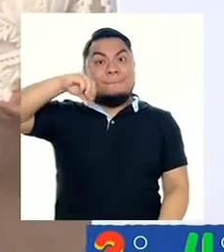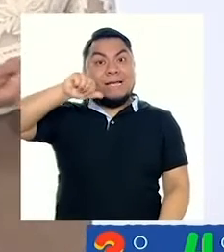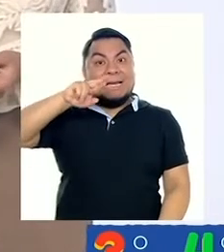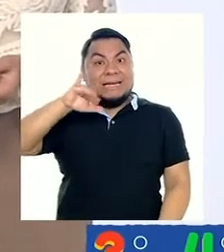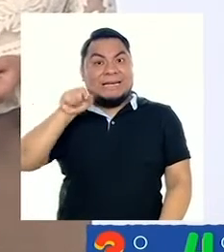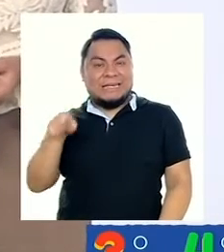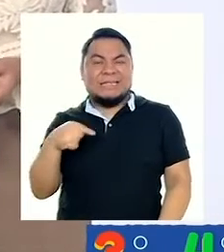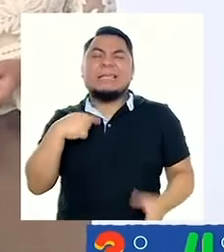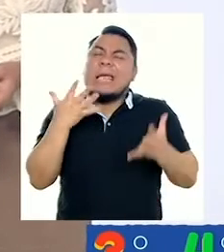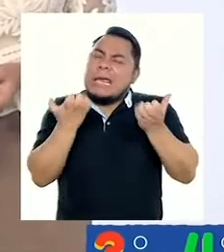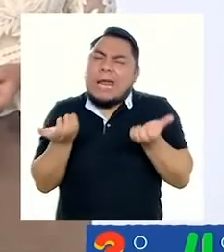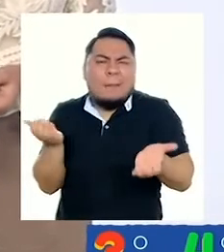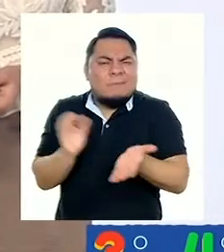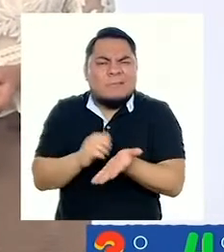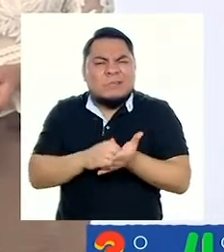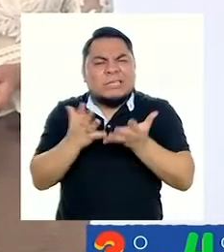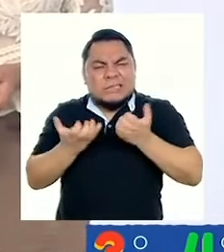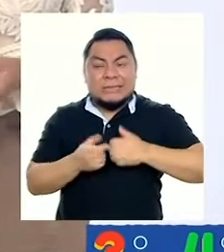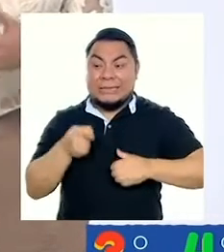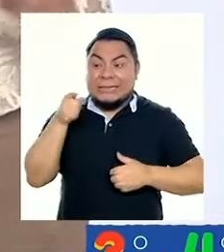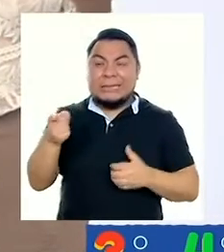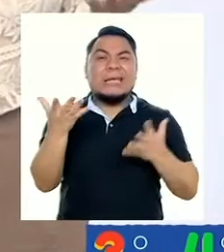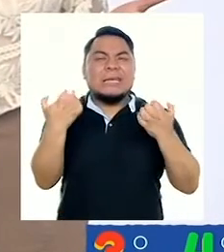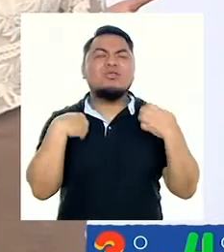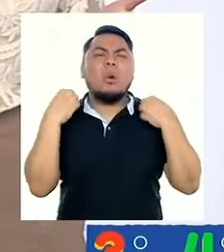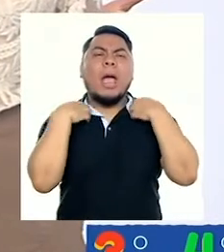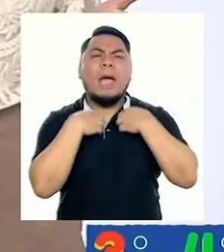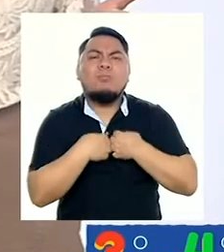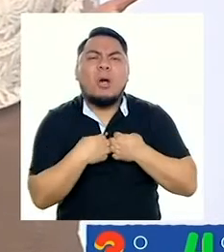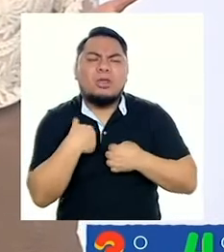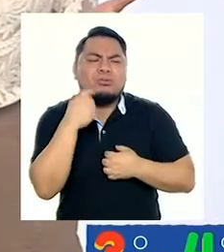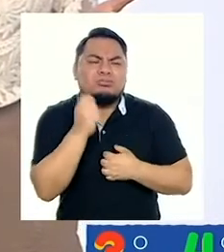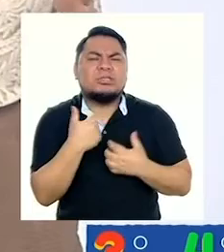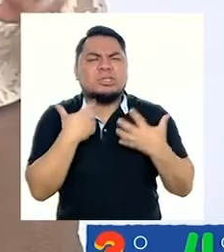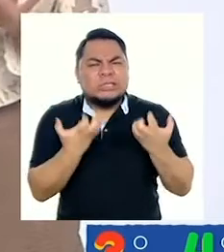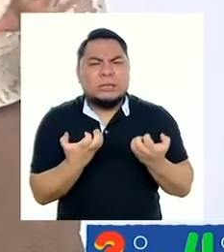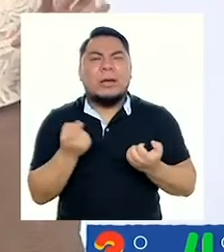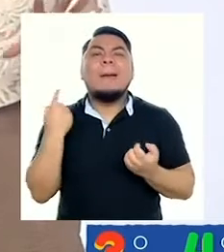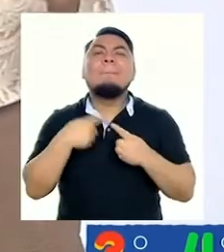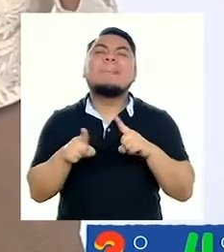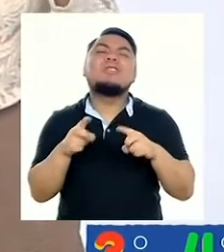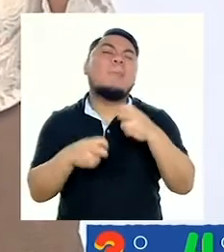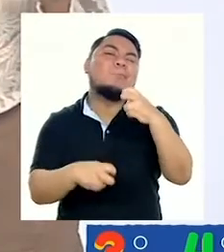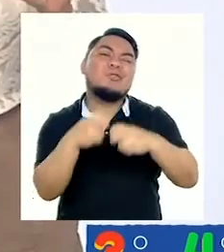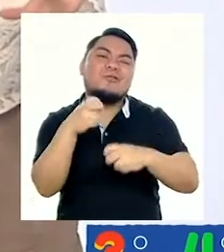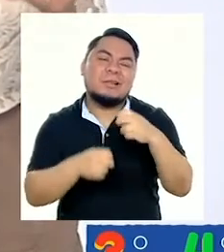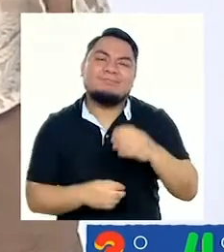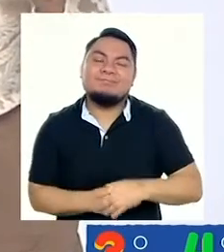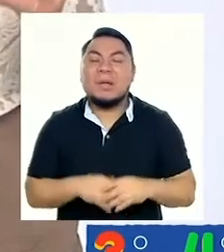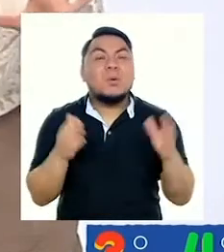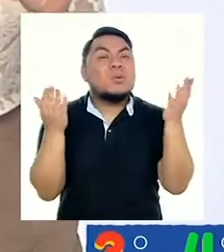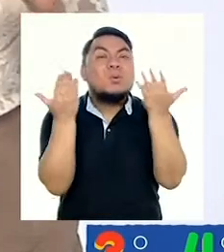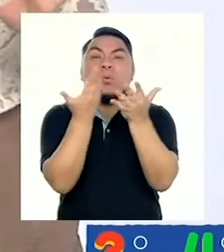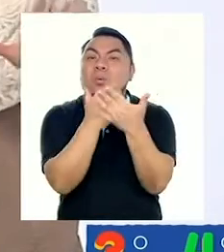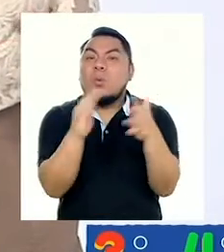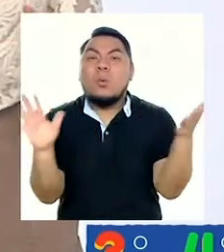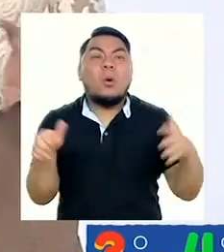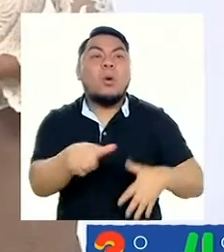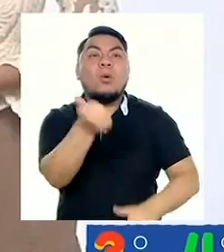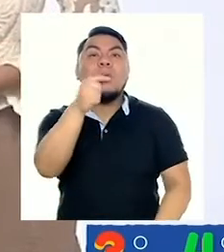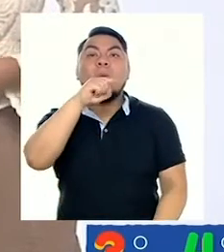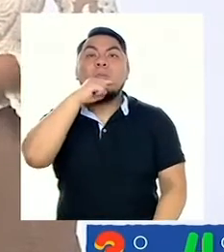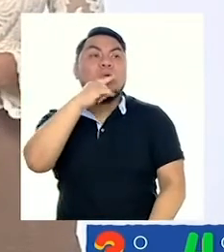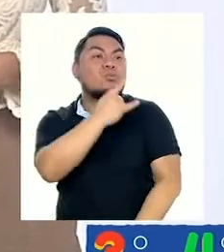Enríquez quería más. Ella quería ser abogada, pero tenía un problema. No había ninguna otra